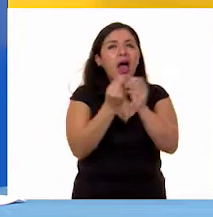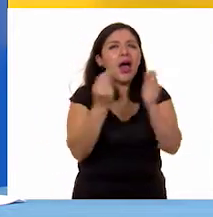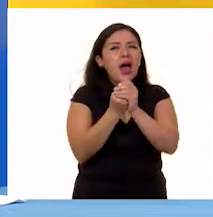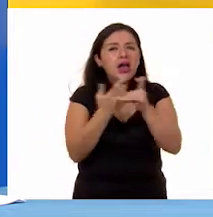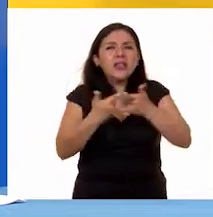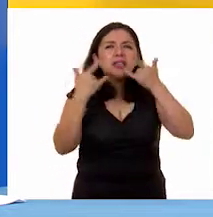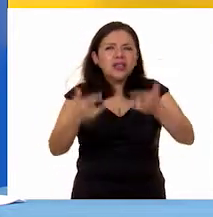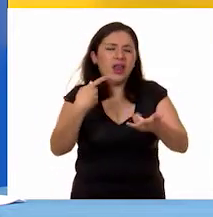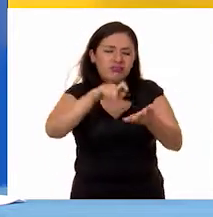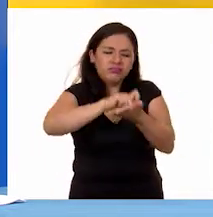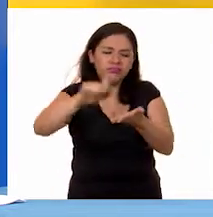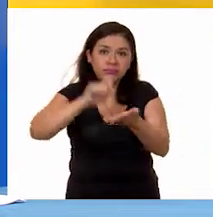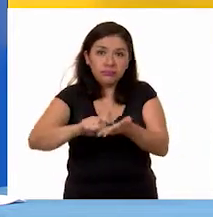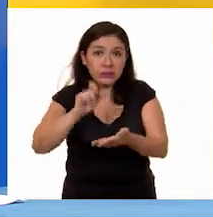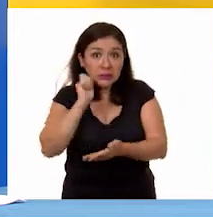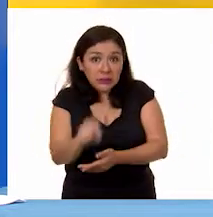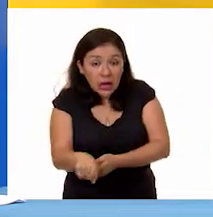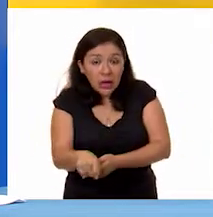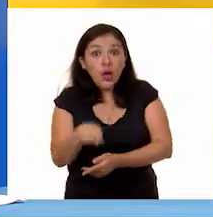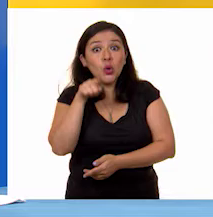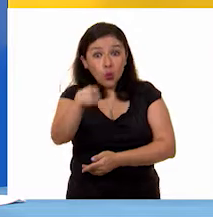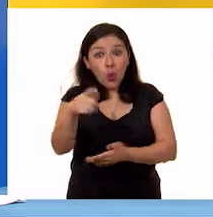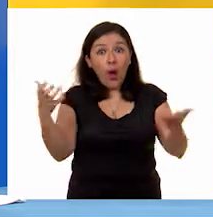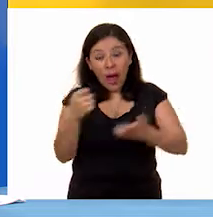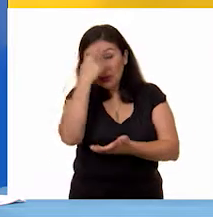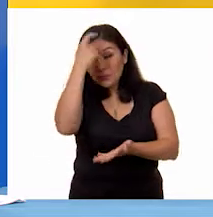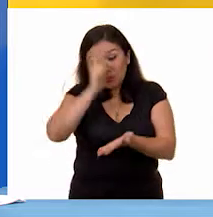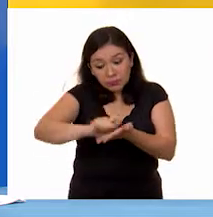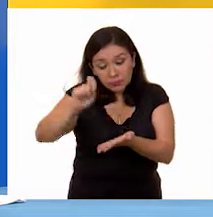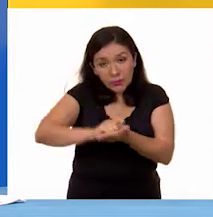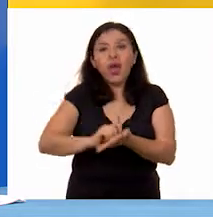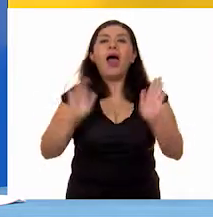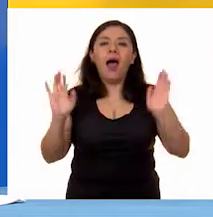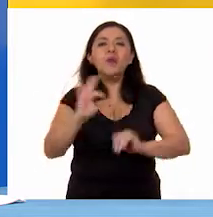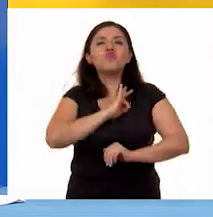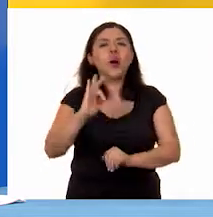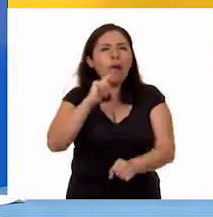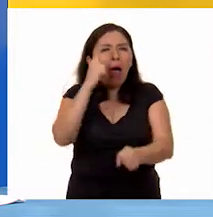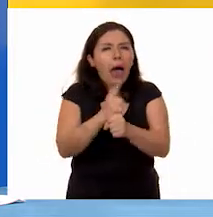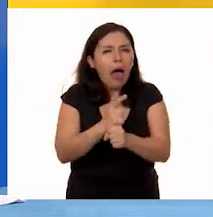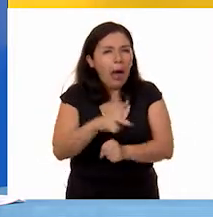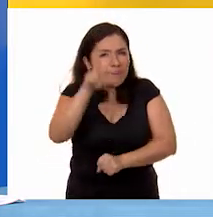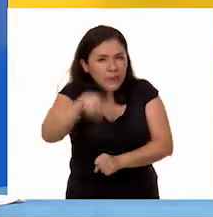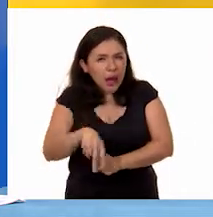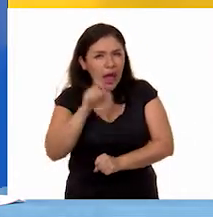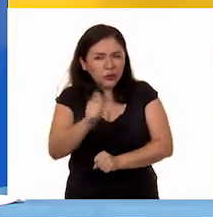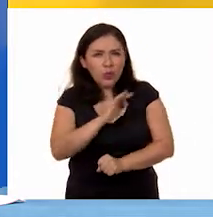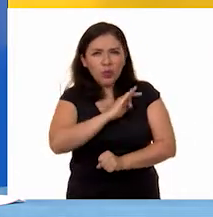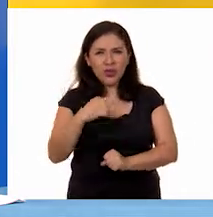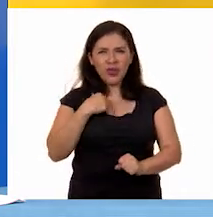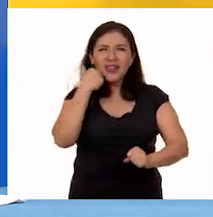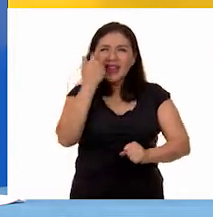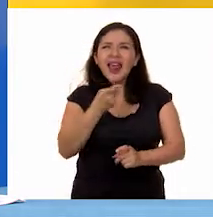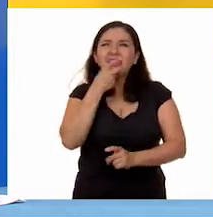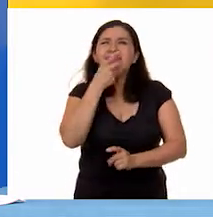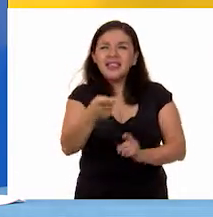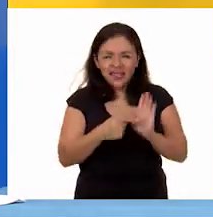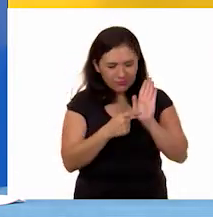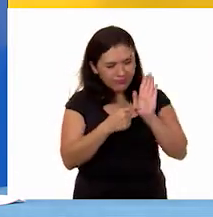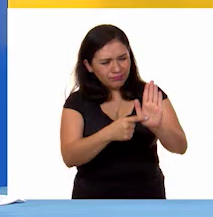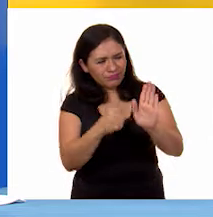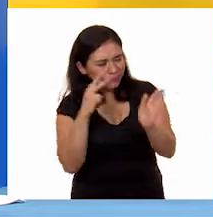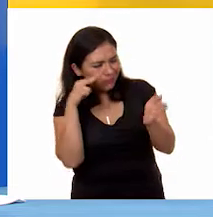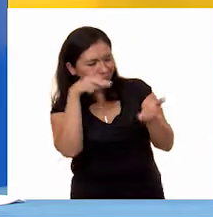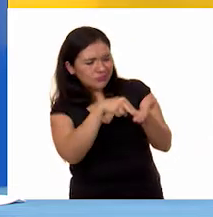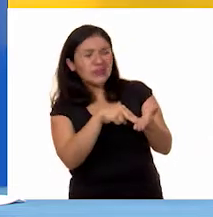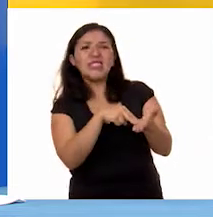al que corresponde. Si somos los autores, nos permite comprobar si logramos transmitir lo que queríamos al momento